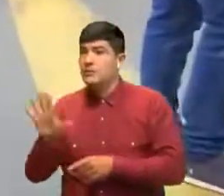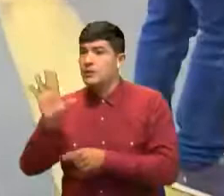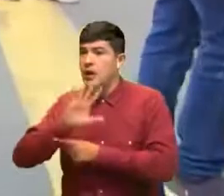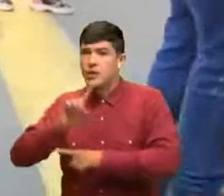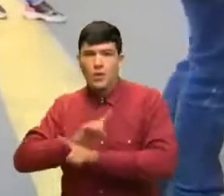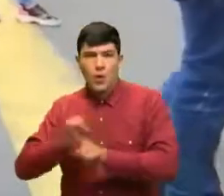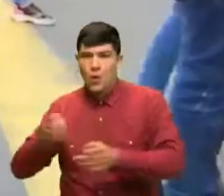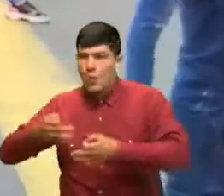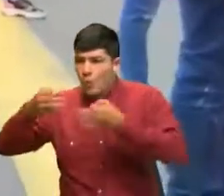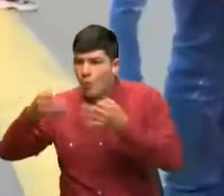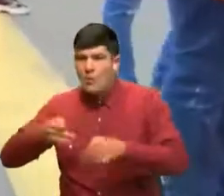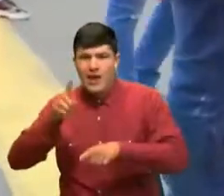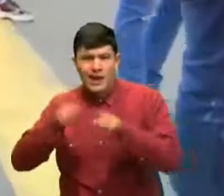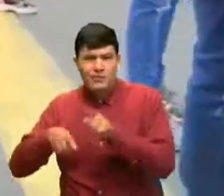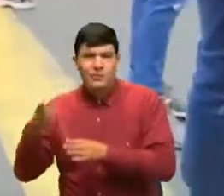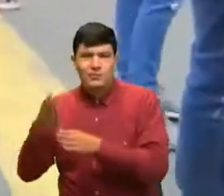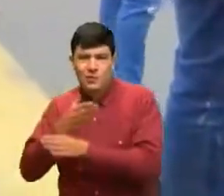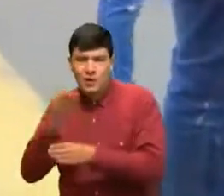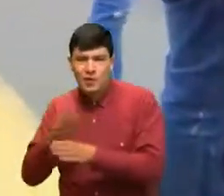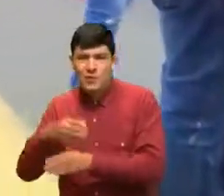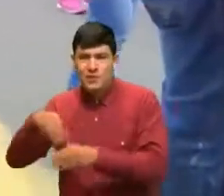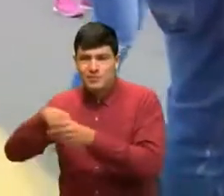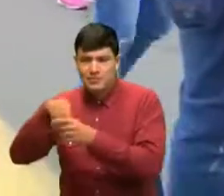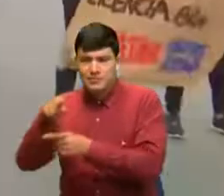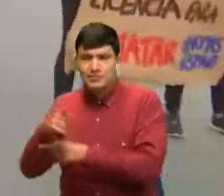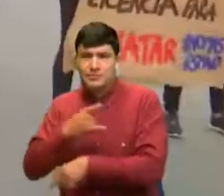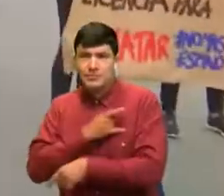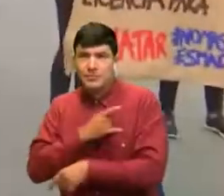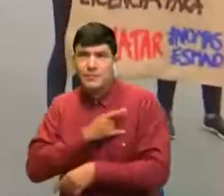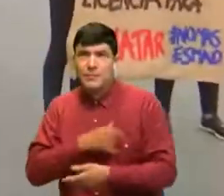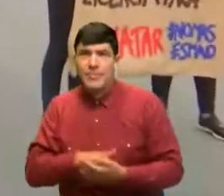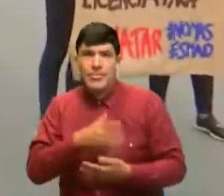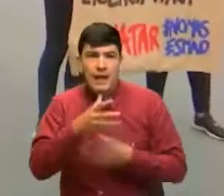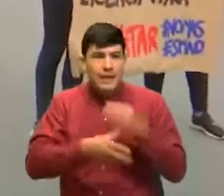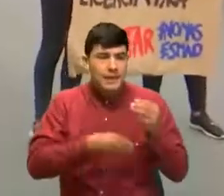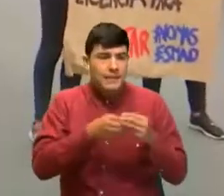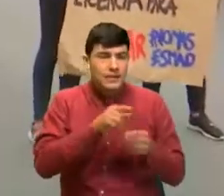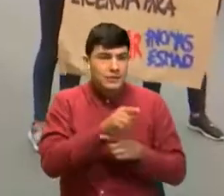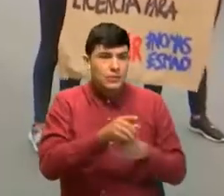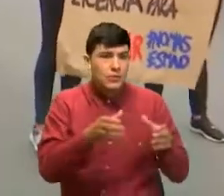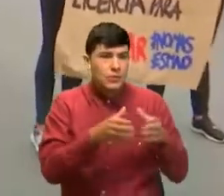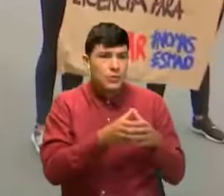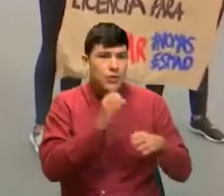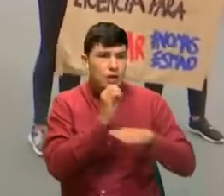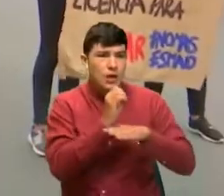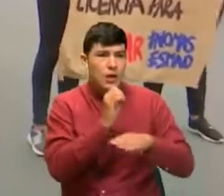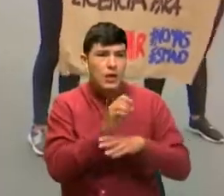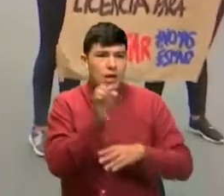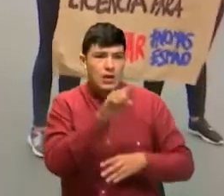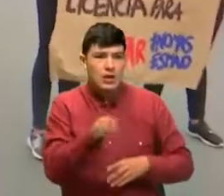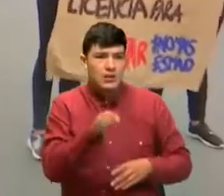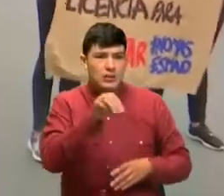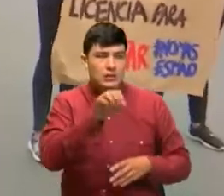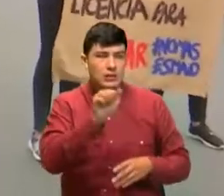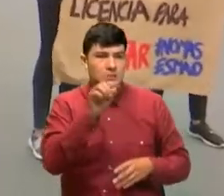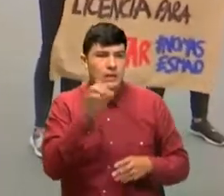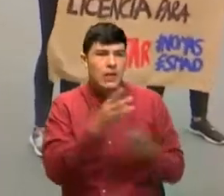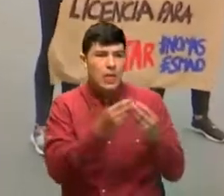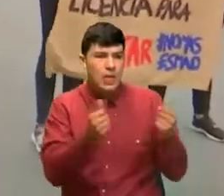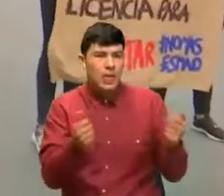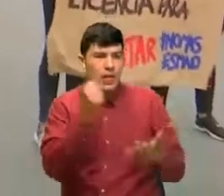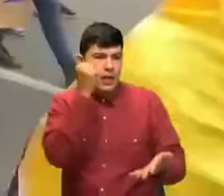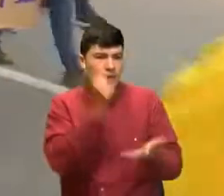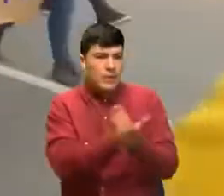que se presentan según ellos en los planteles educativos no el desmonte él es más que es un organismo que reprime al pueblo y asesina